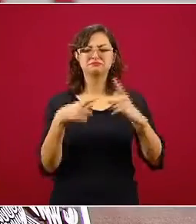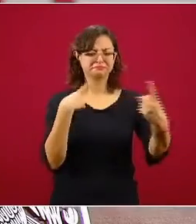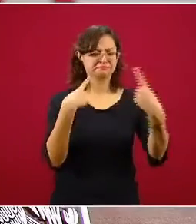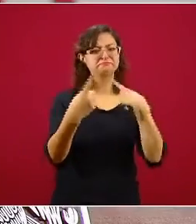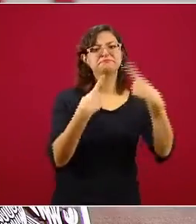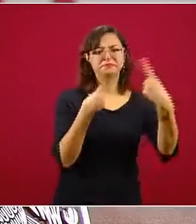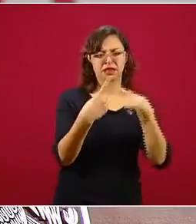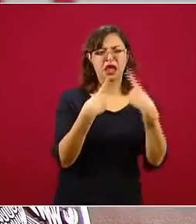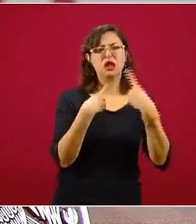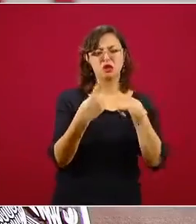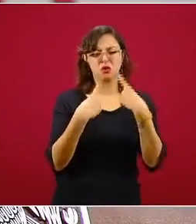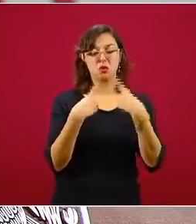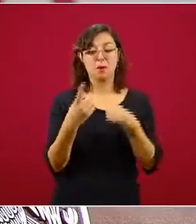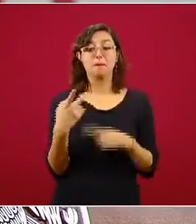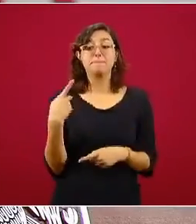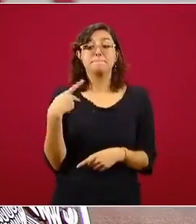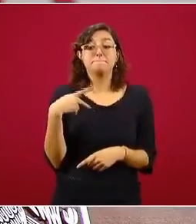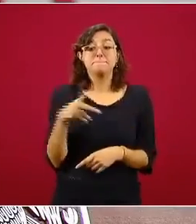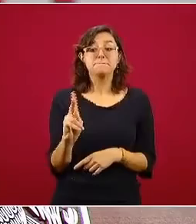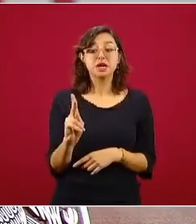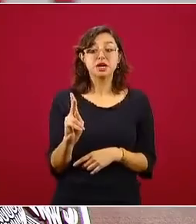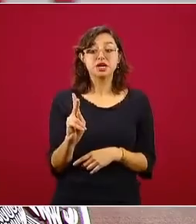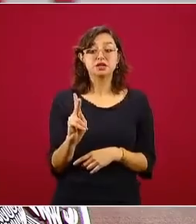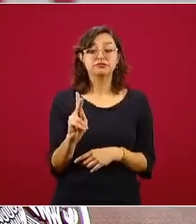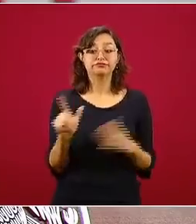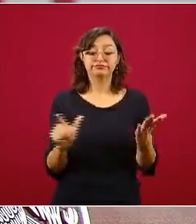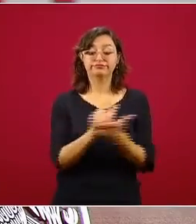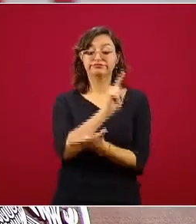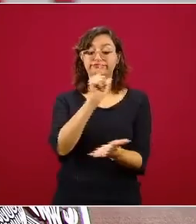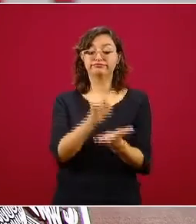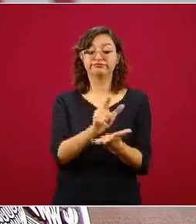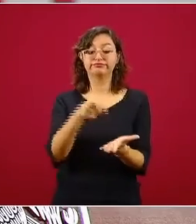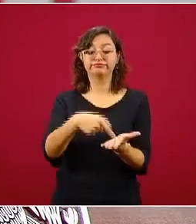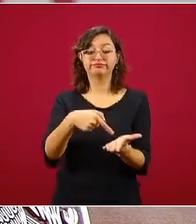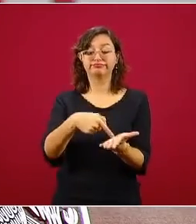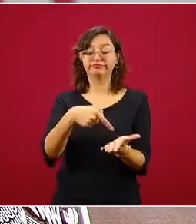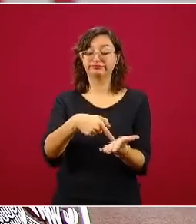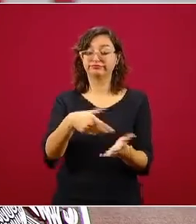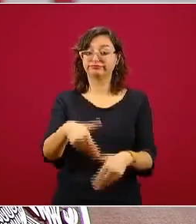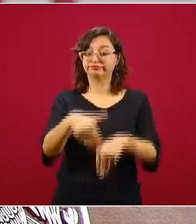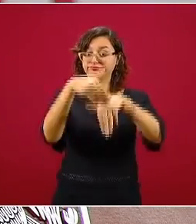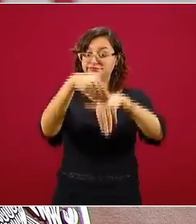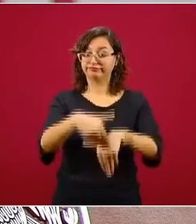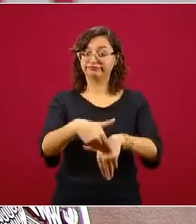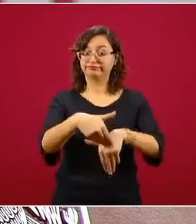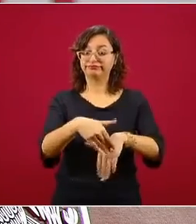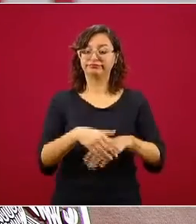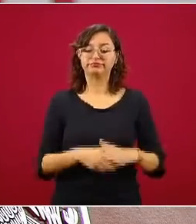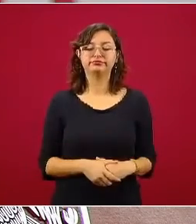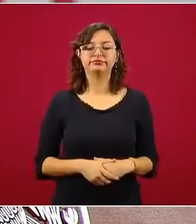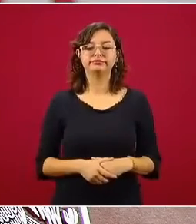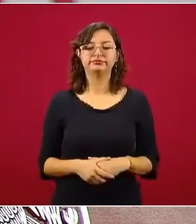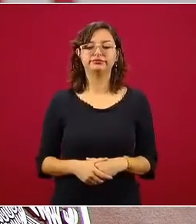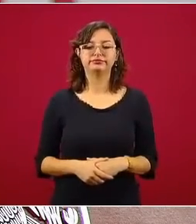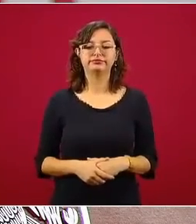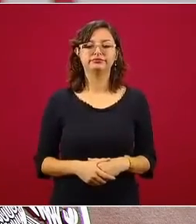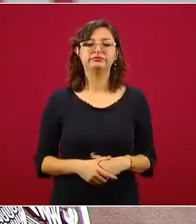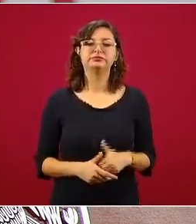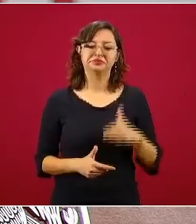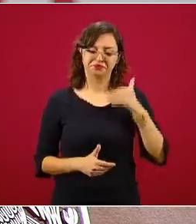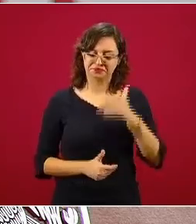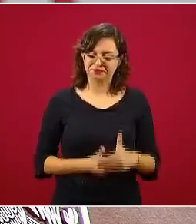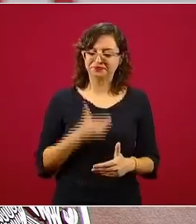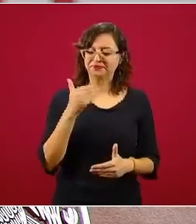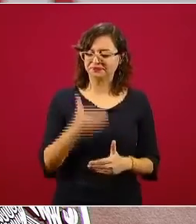pero con legalidad. Afortunadamente se avanza en este proceso.